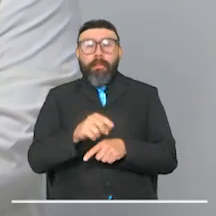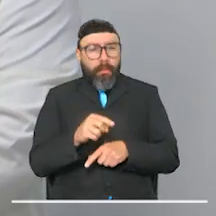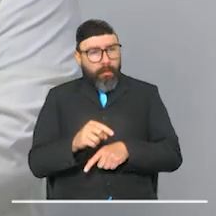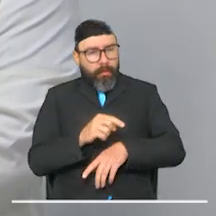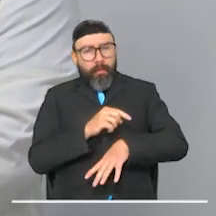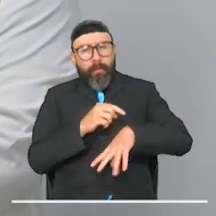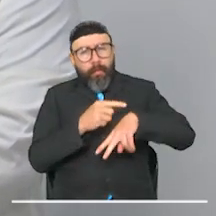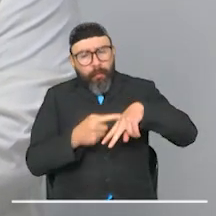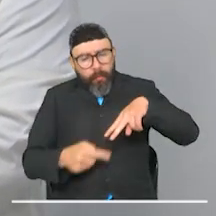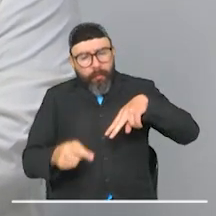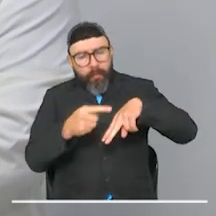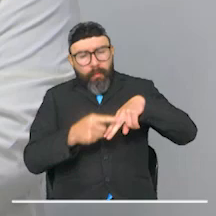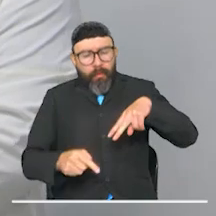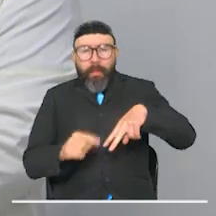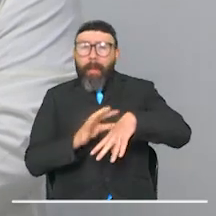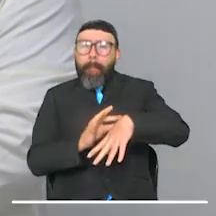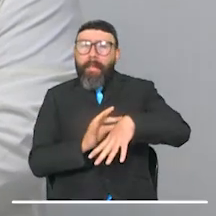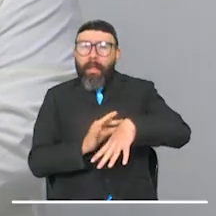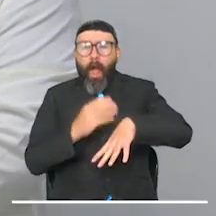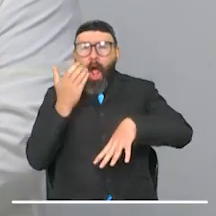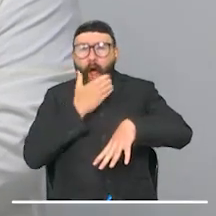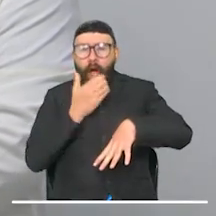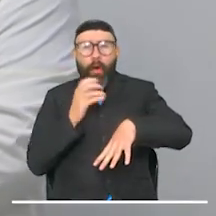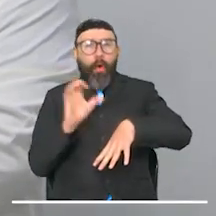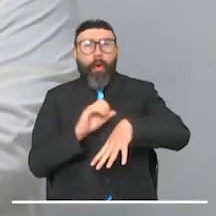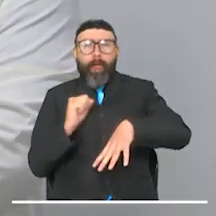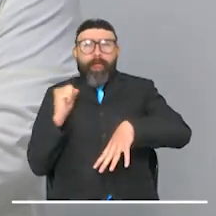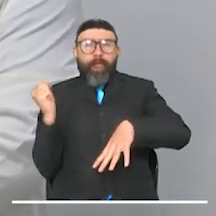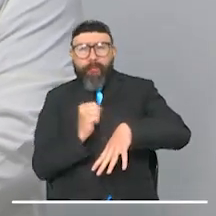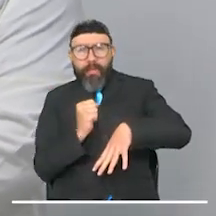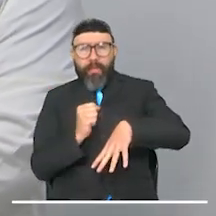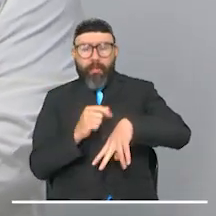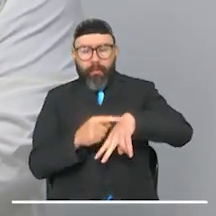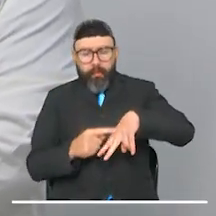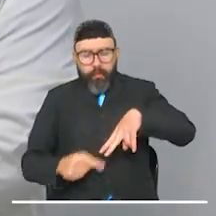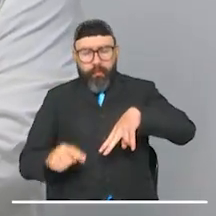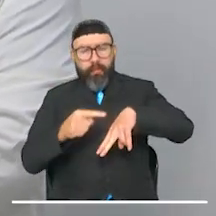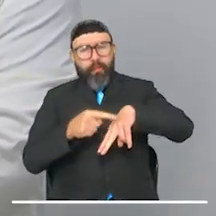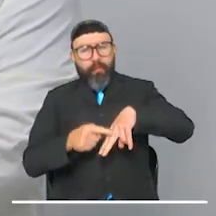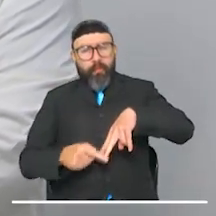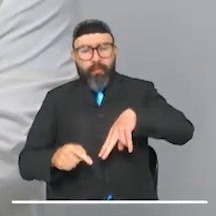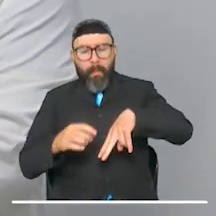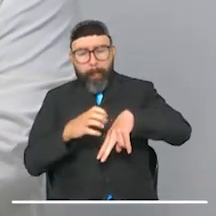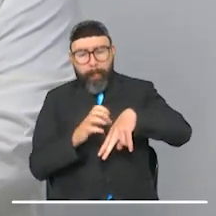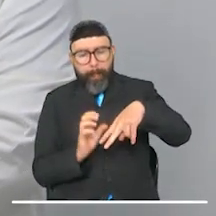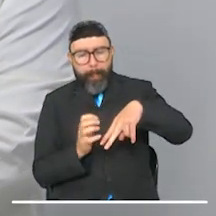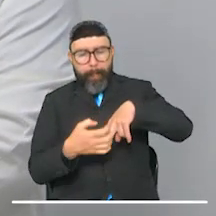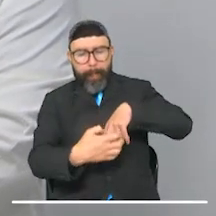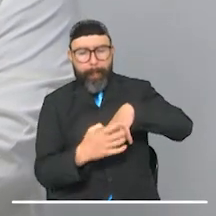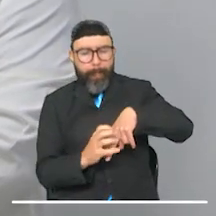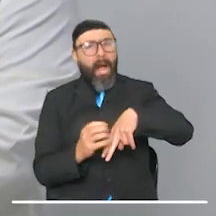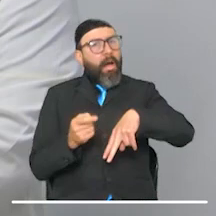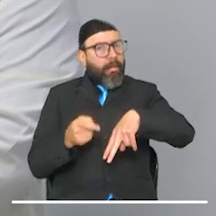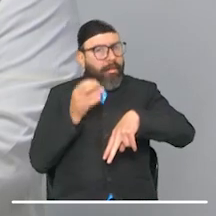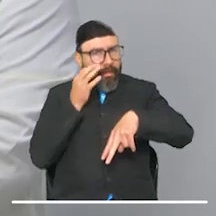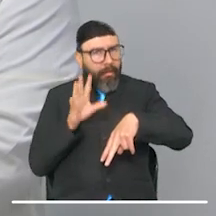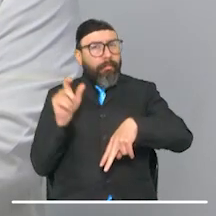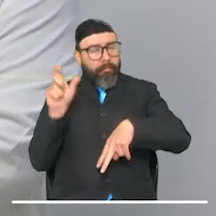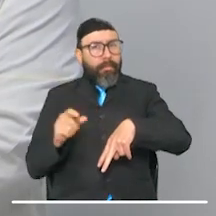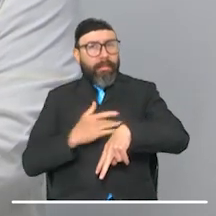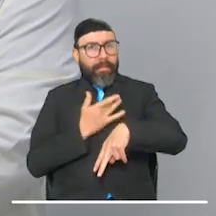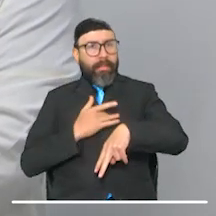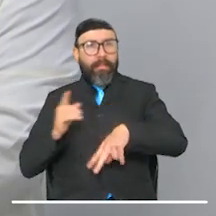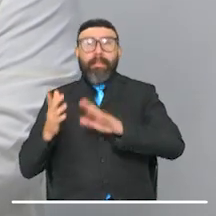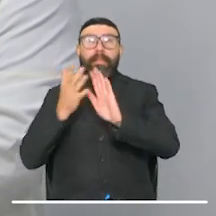en la piel sí sentir más calor o áreas más frías por ejemplo también